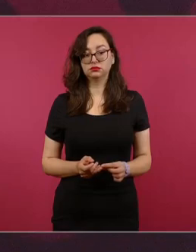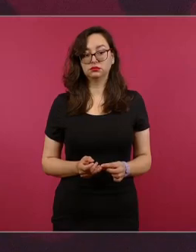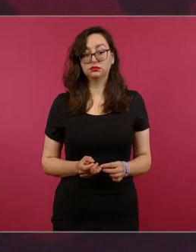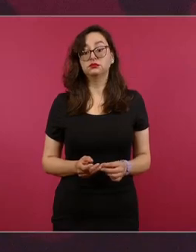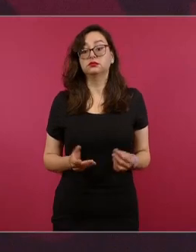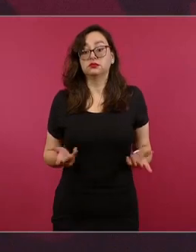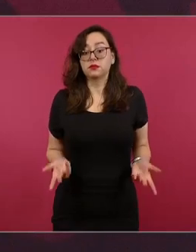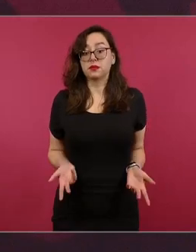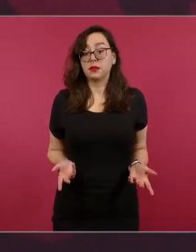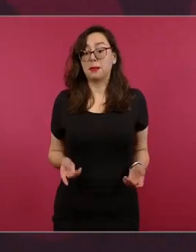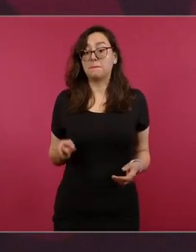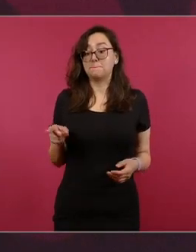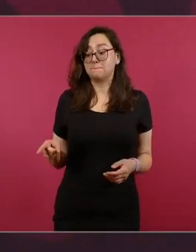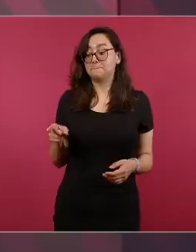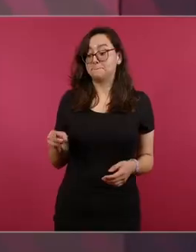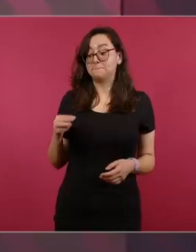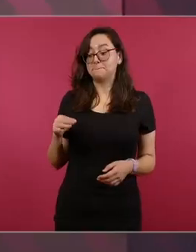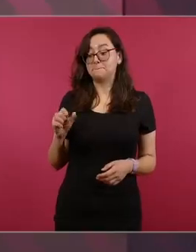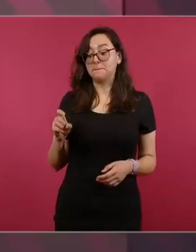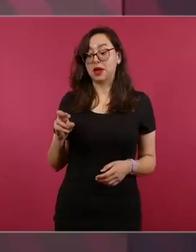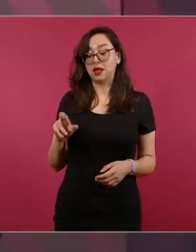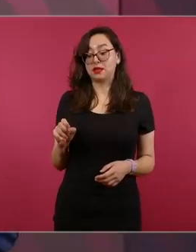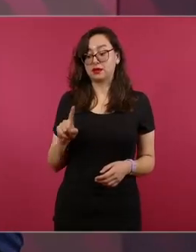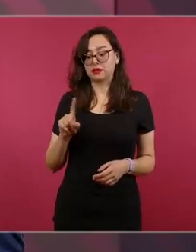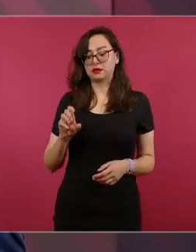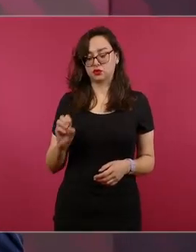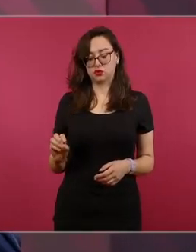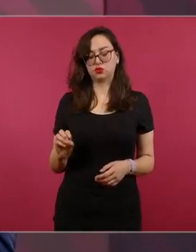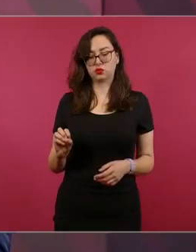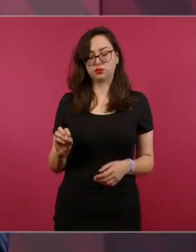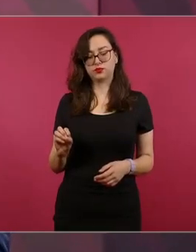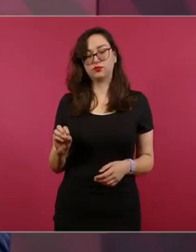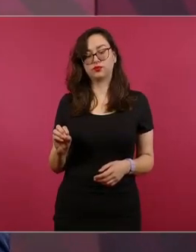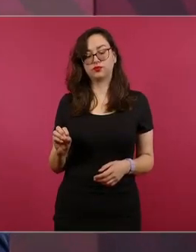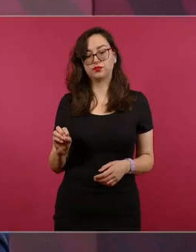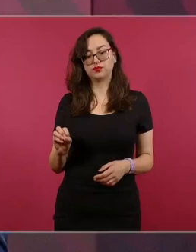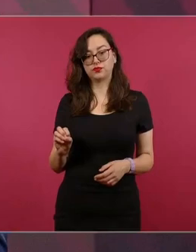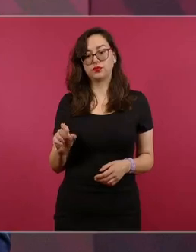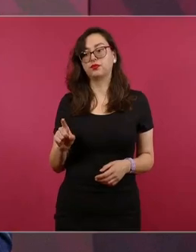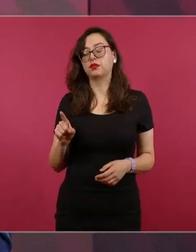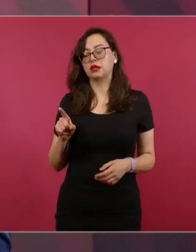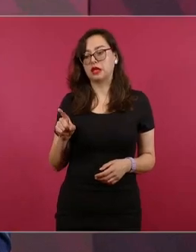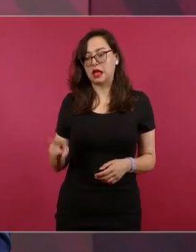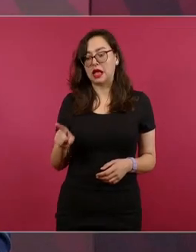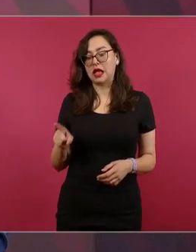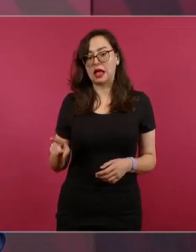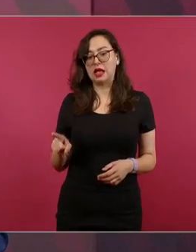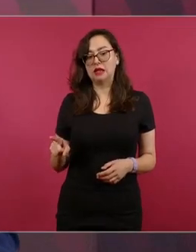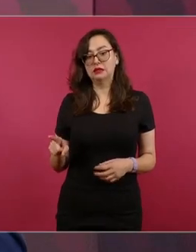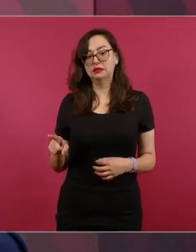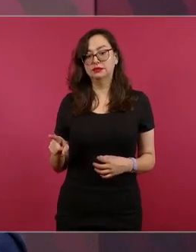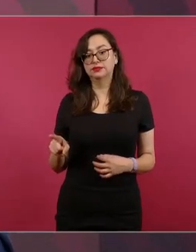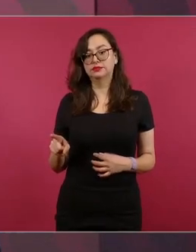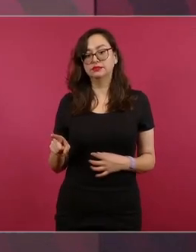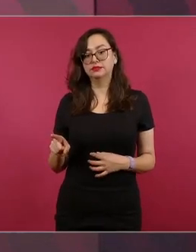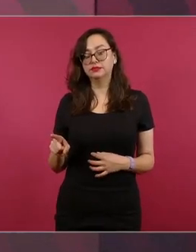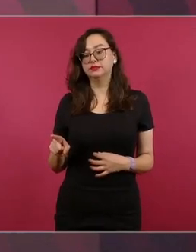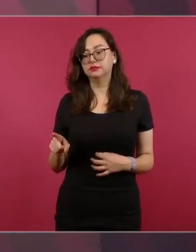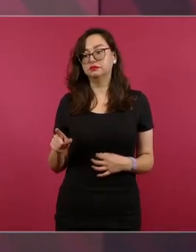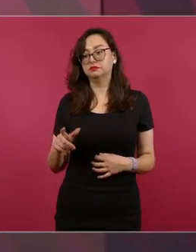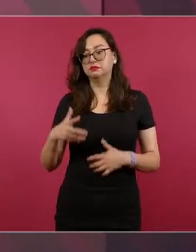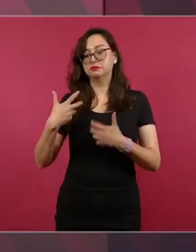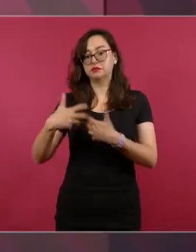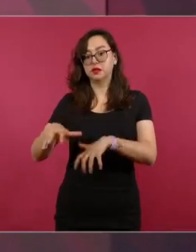mismo lo planteaba, a las manifestaciones, lo hubiese metido a la cárcel.